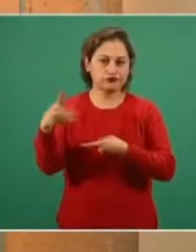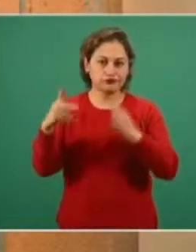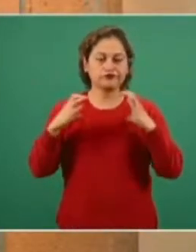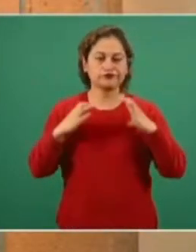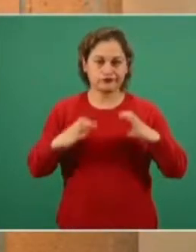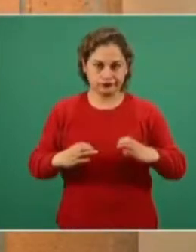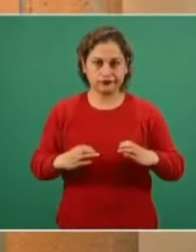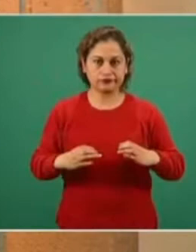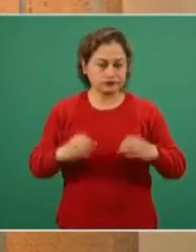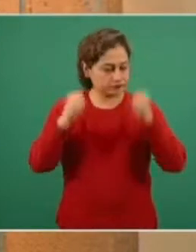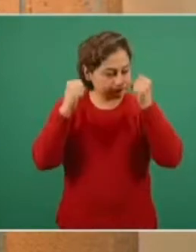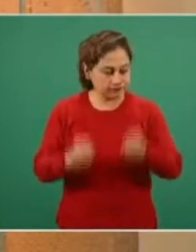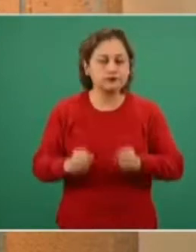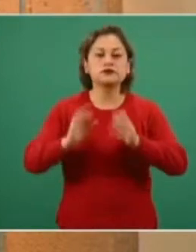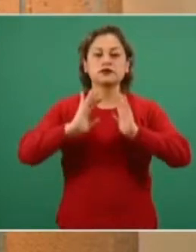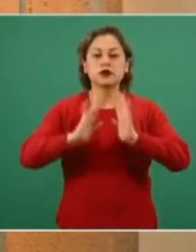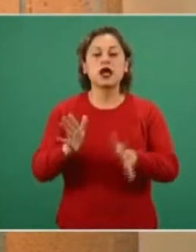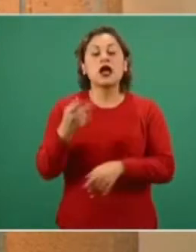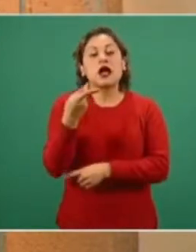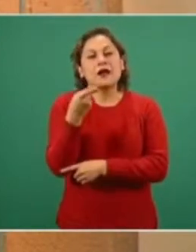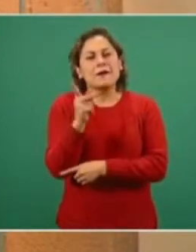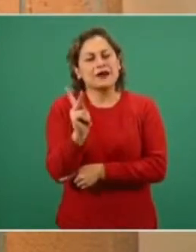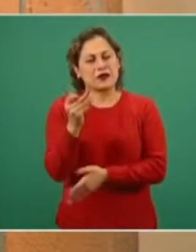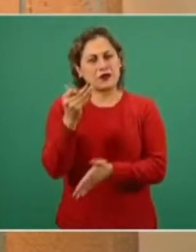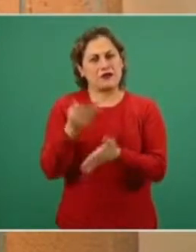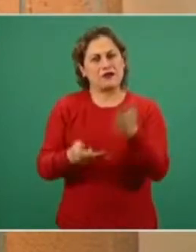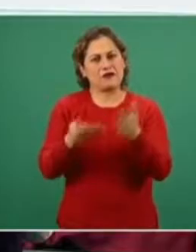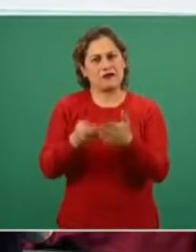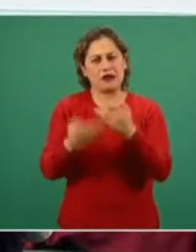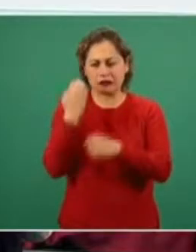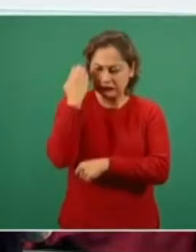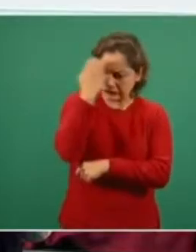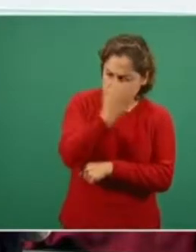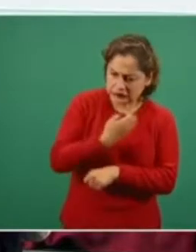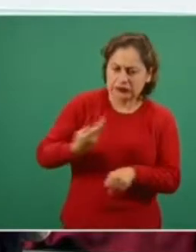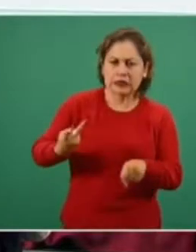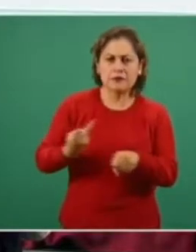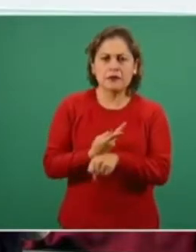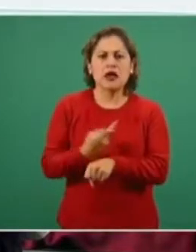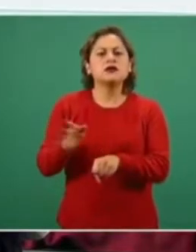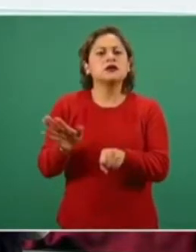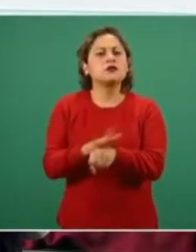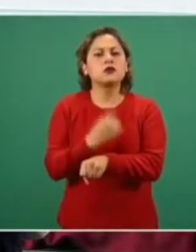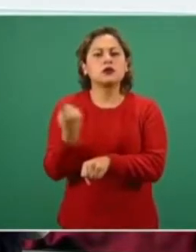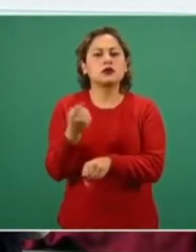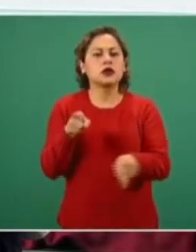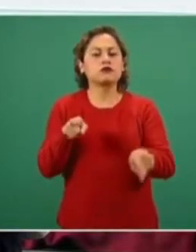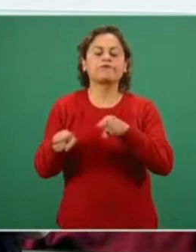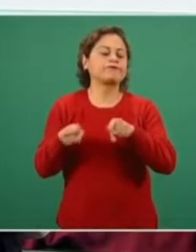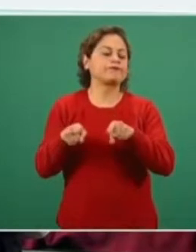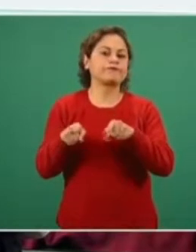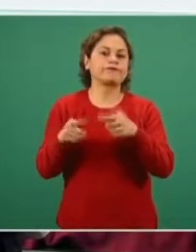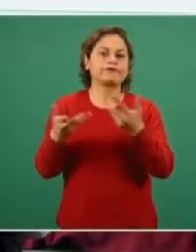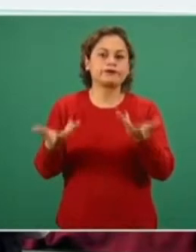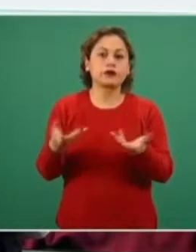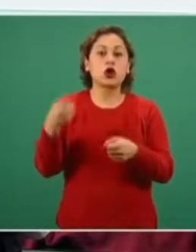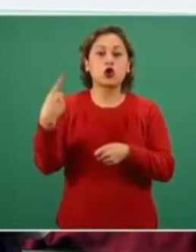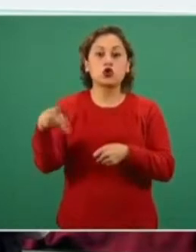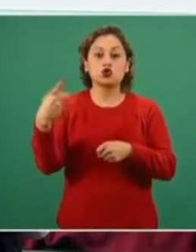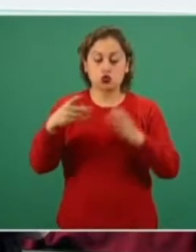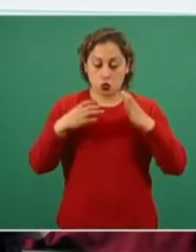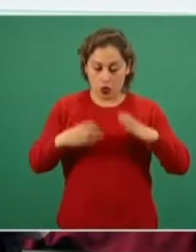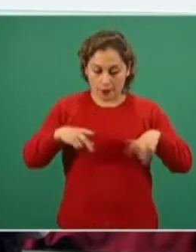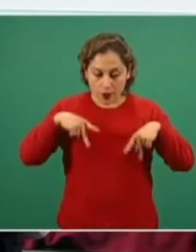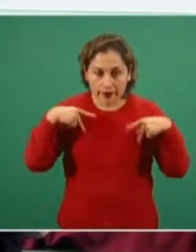es esa otra reacción que llevó a las convulsiones y a la disminución de la fuerza